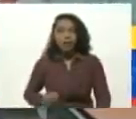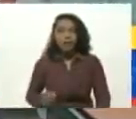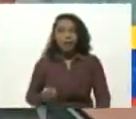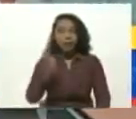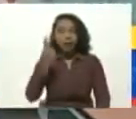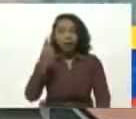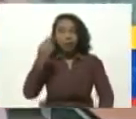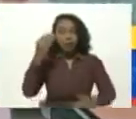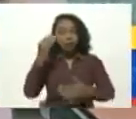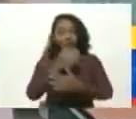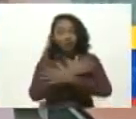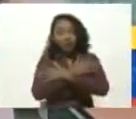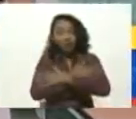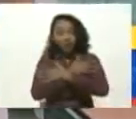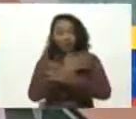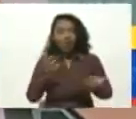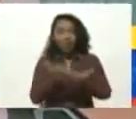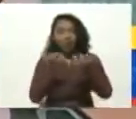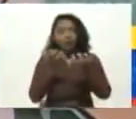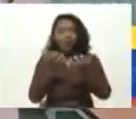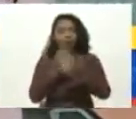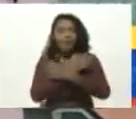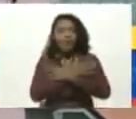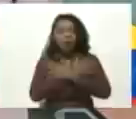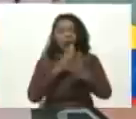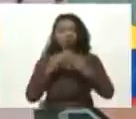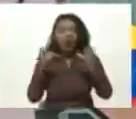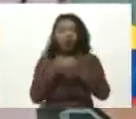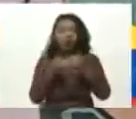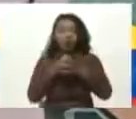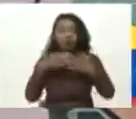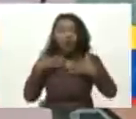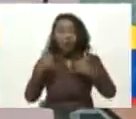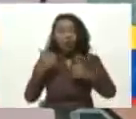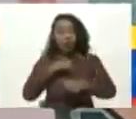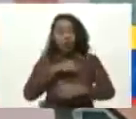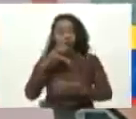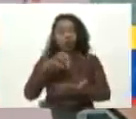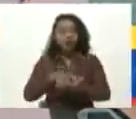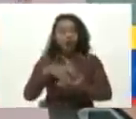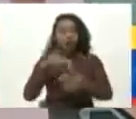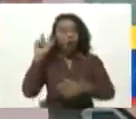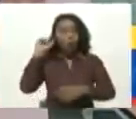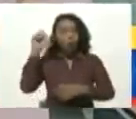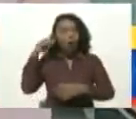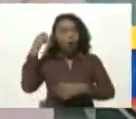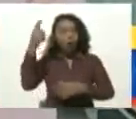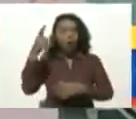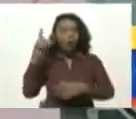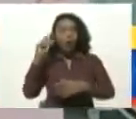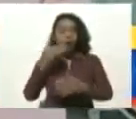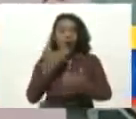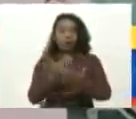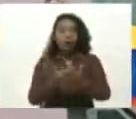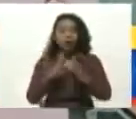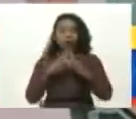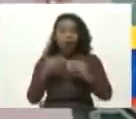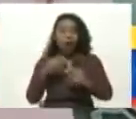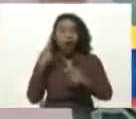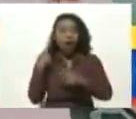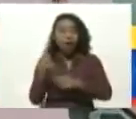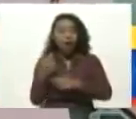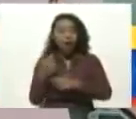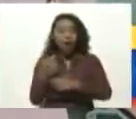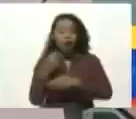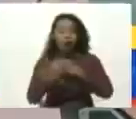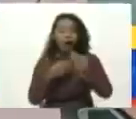un caluroso abrazo de parte de todo el sector salud de nuestro estado Guárico. También agradecer por toda la inversión